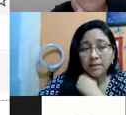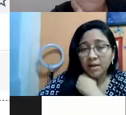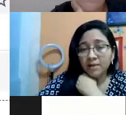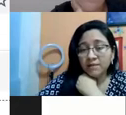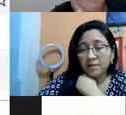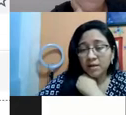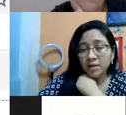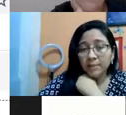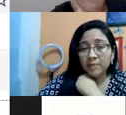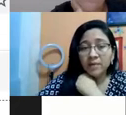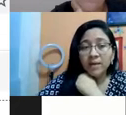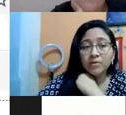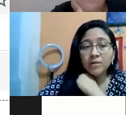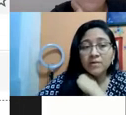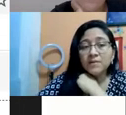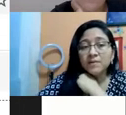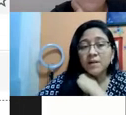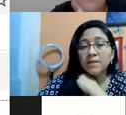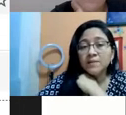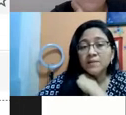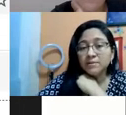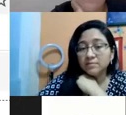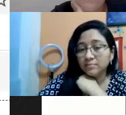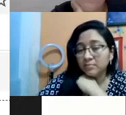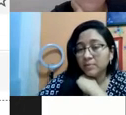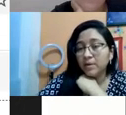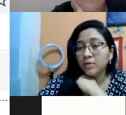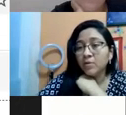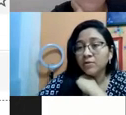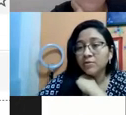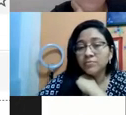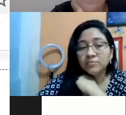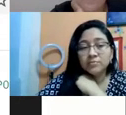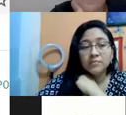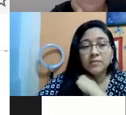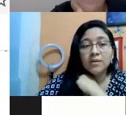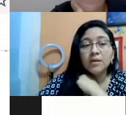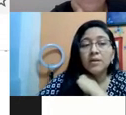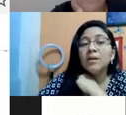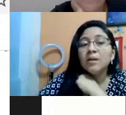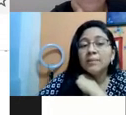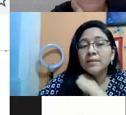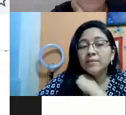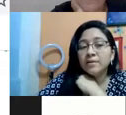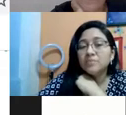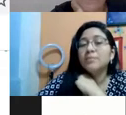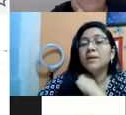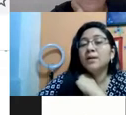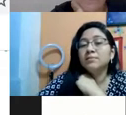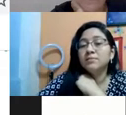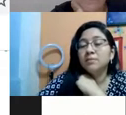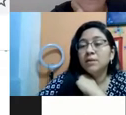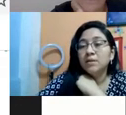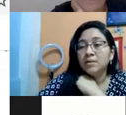simplemente es la portada donde dice talleristas, nombran los 4, y la planificación